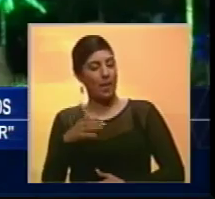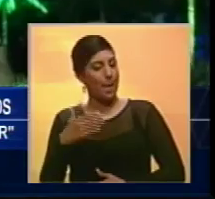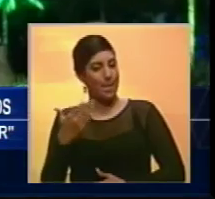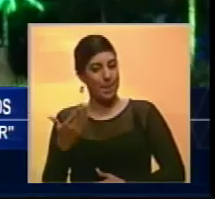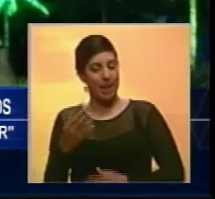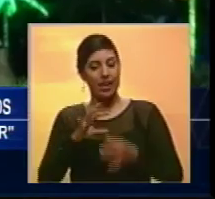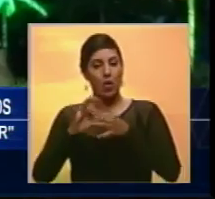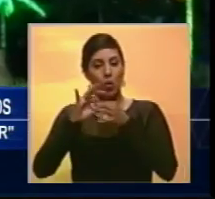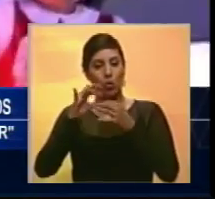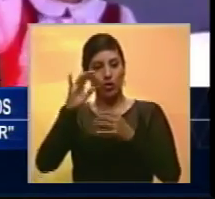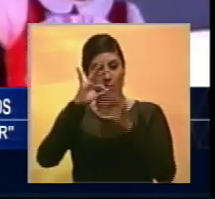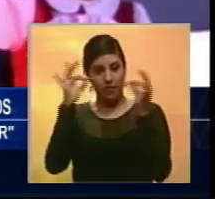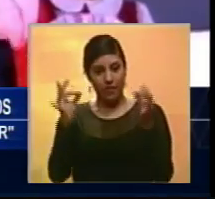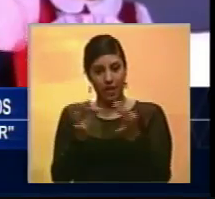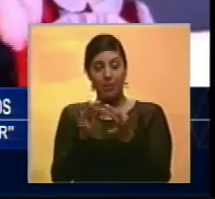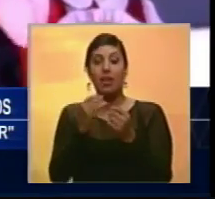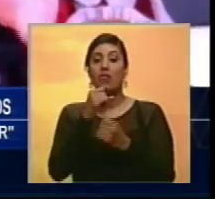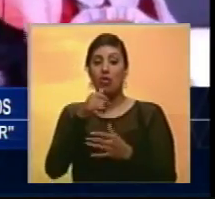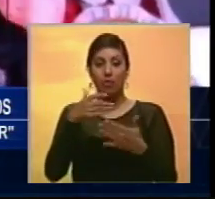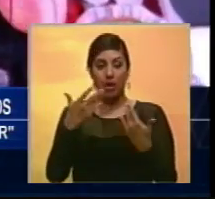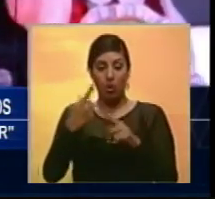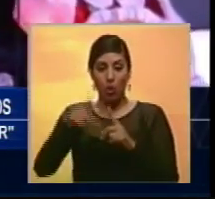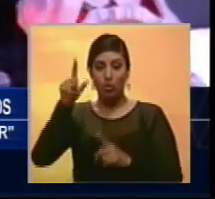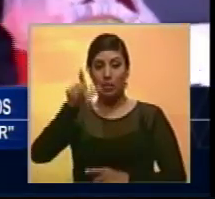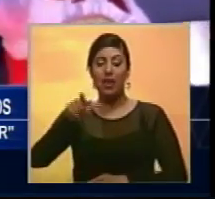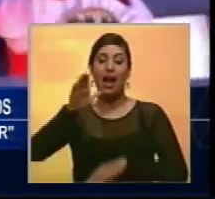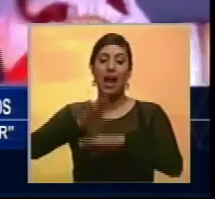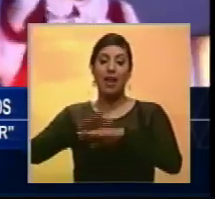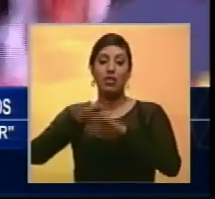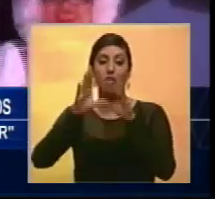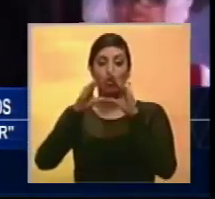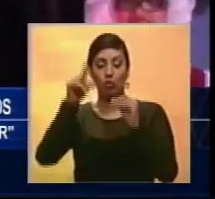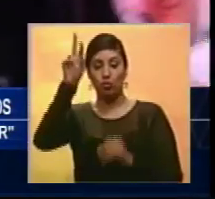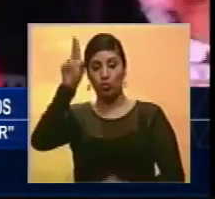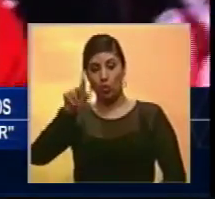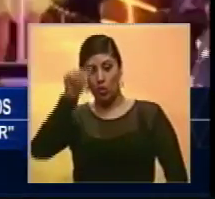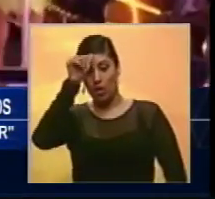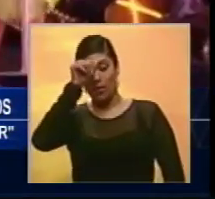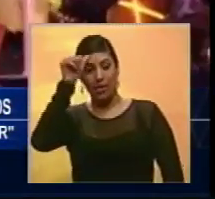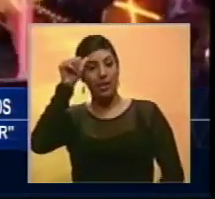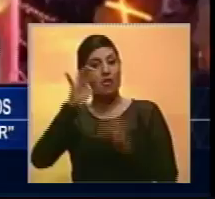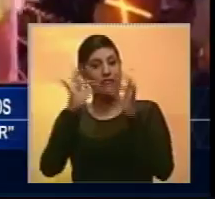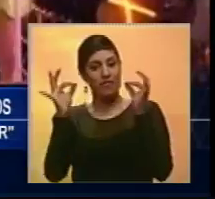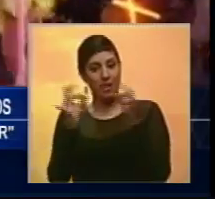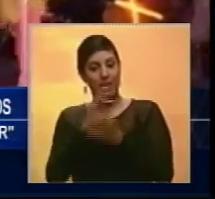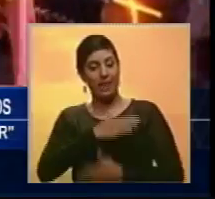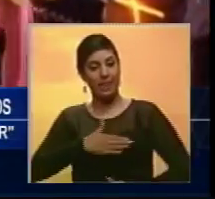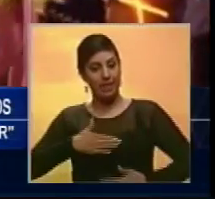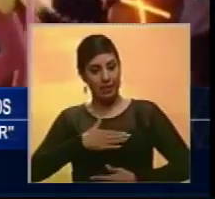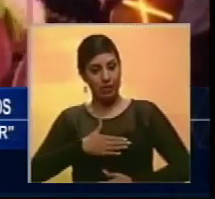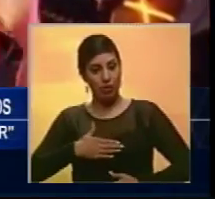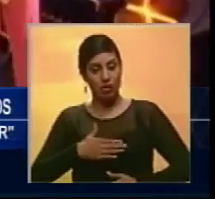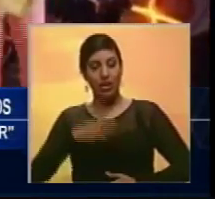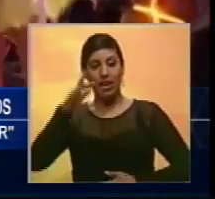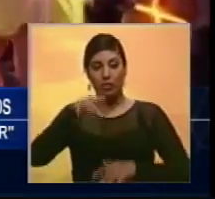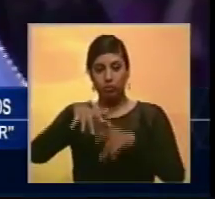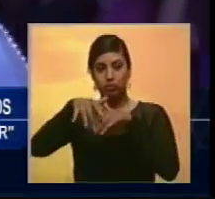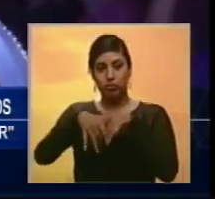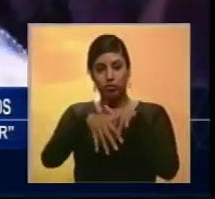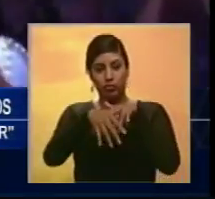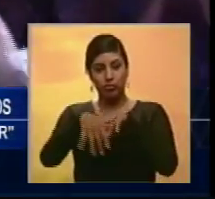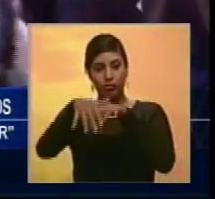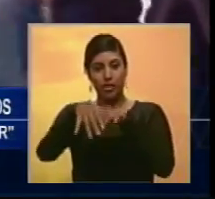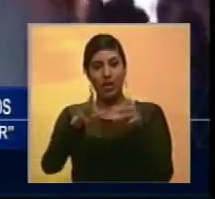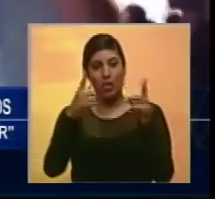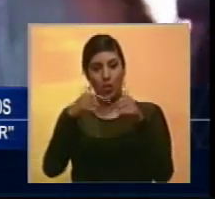para la unión familiar. Finalmente, Jonathan Marín anunció que todos los domingos las familias podrán disfrutar de desfiles de carruseles